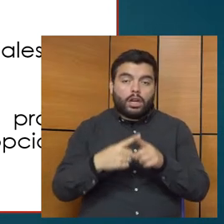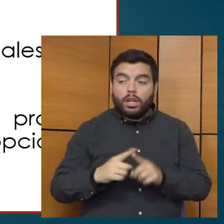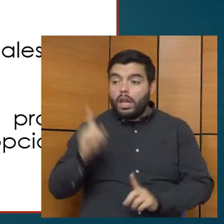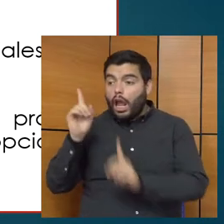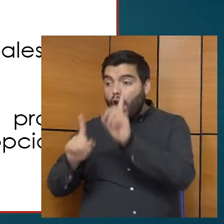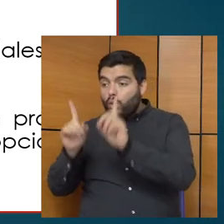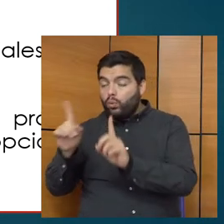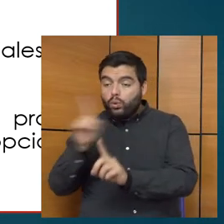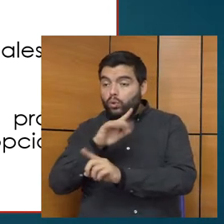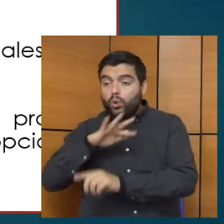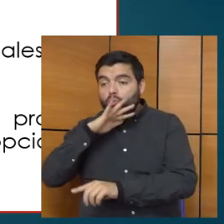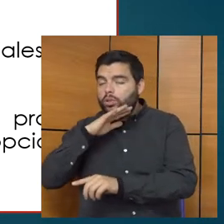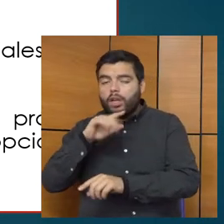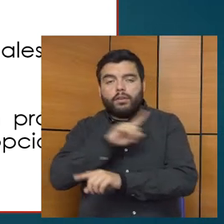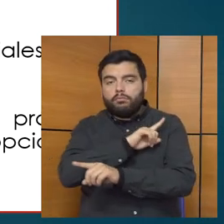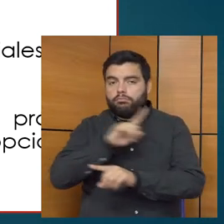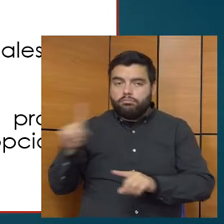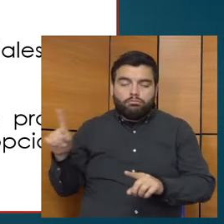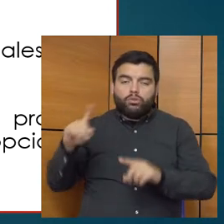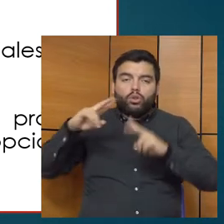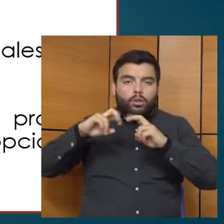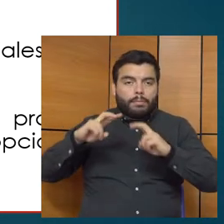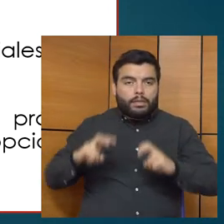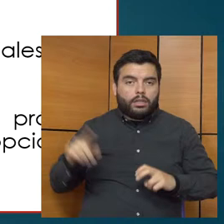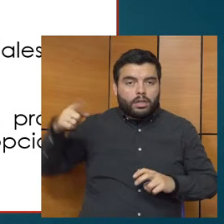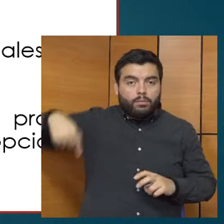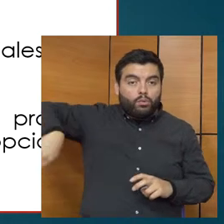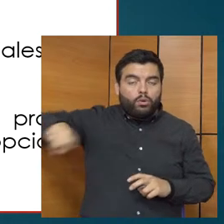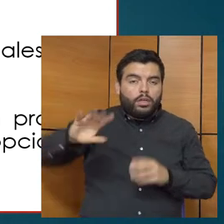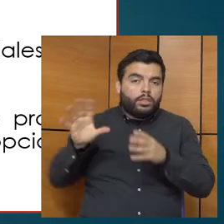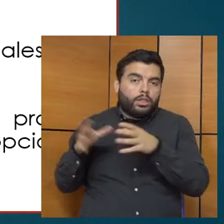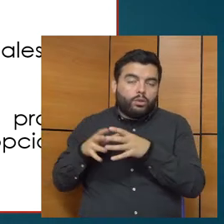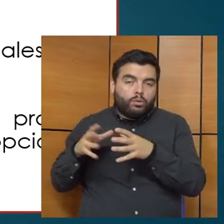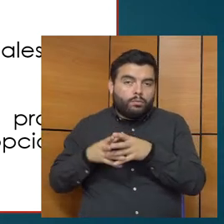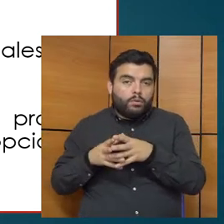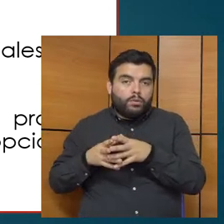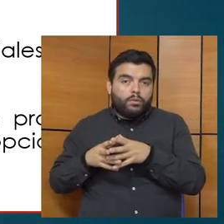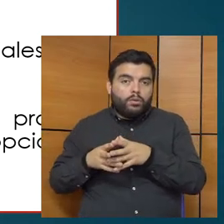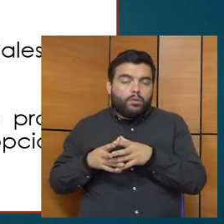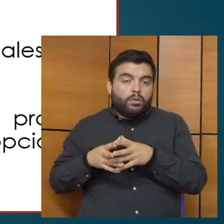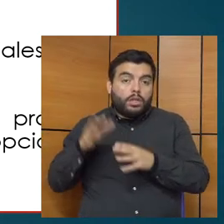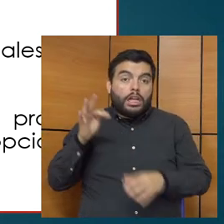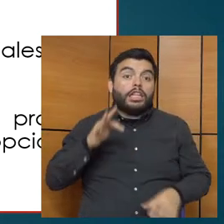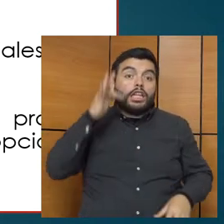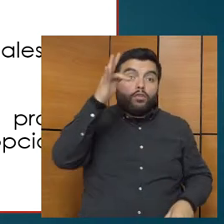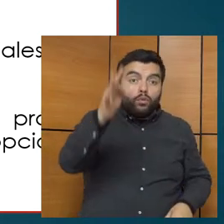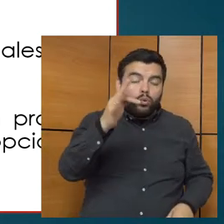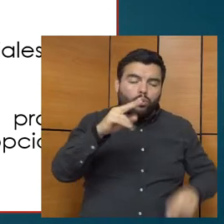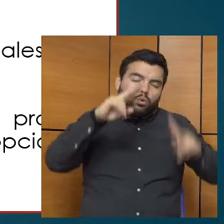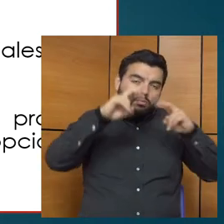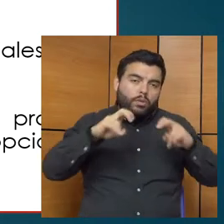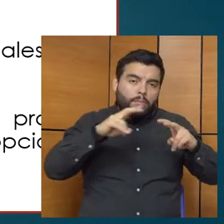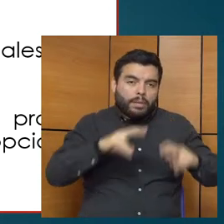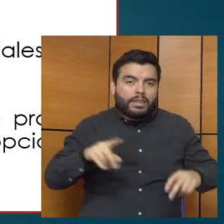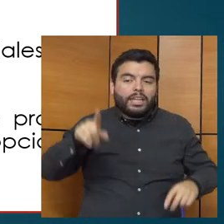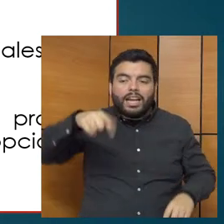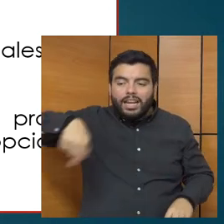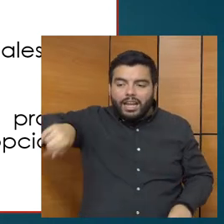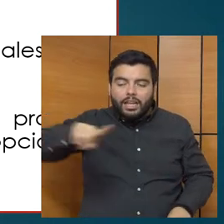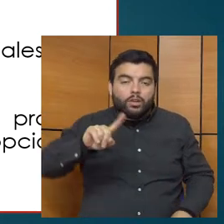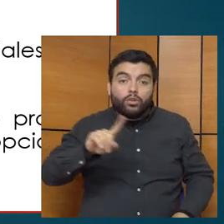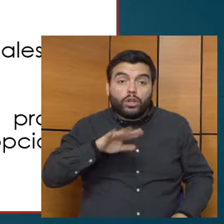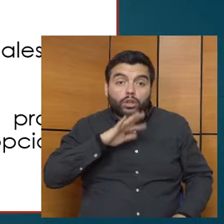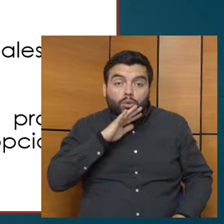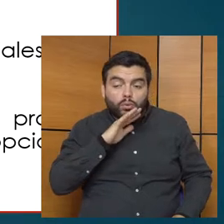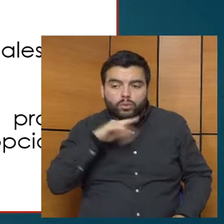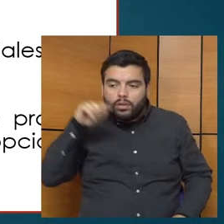usado. Futura línea de investigación, analizar a esas personas que no usan las redes sociales. Porque ahí es donde está